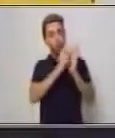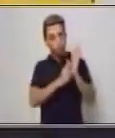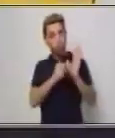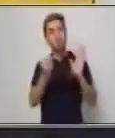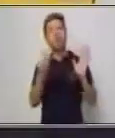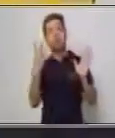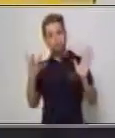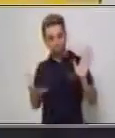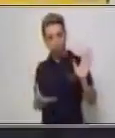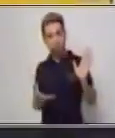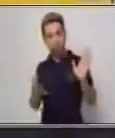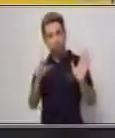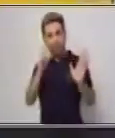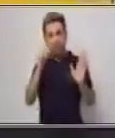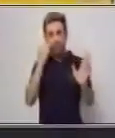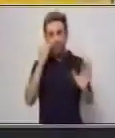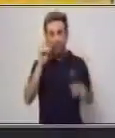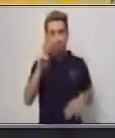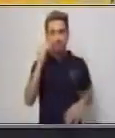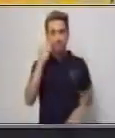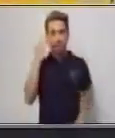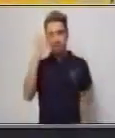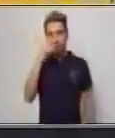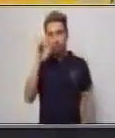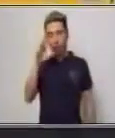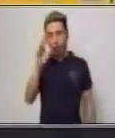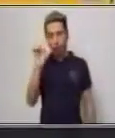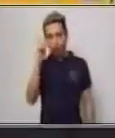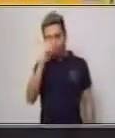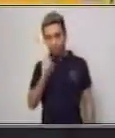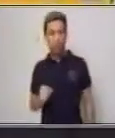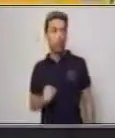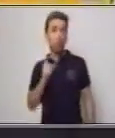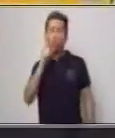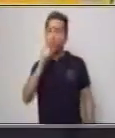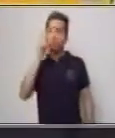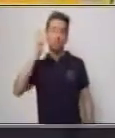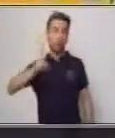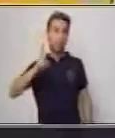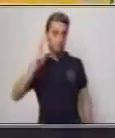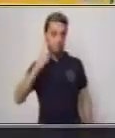Divisores de 4. El 1 siempre va a ser, entonces lo coloco acá.